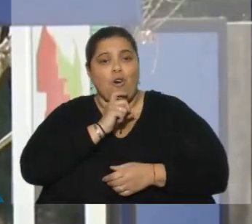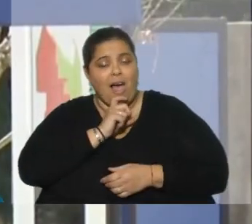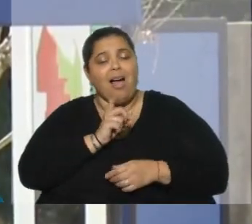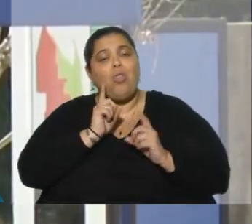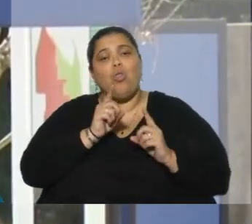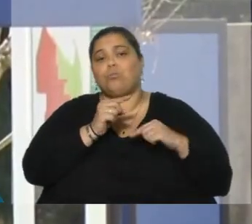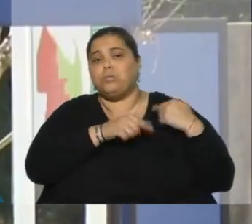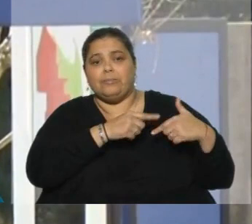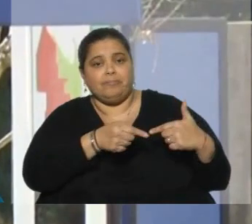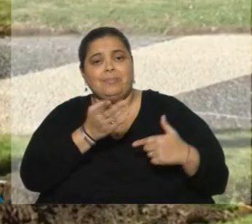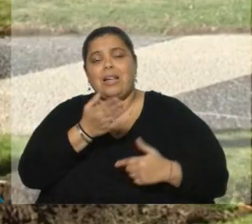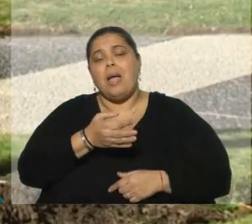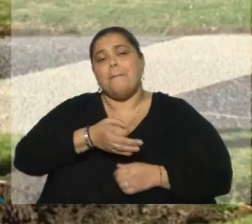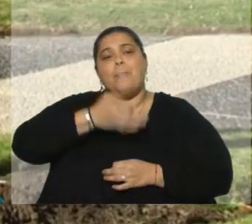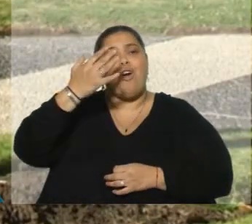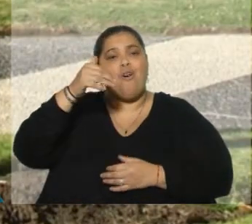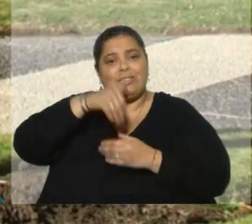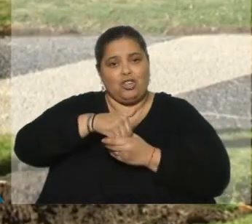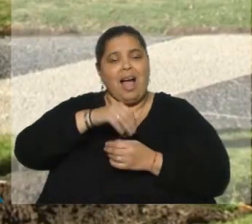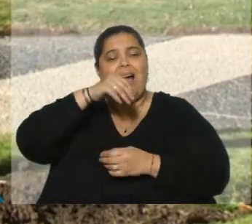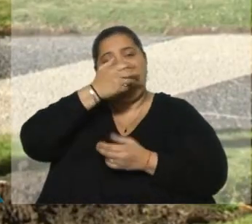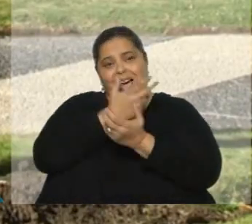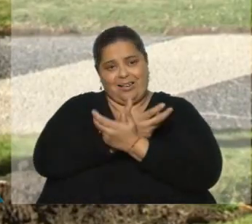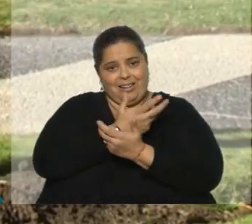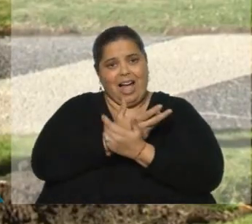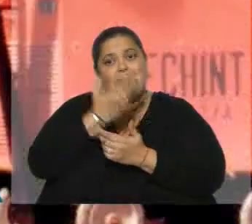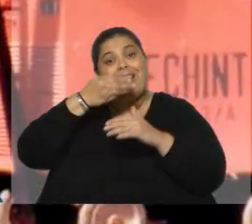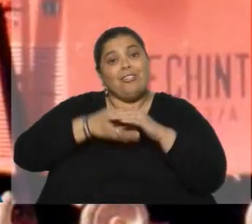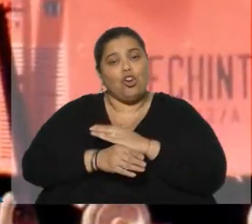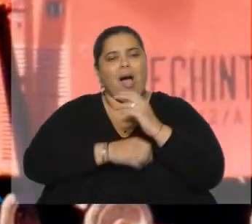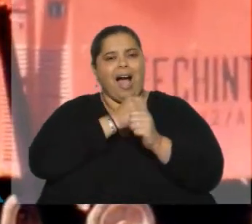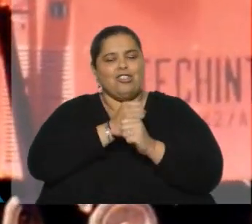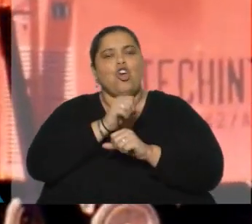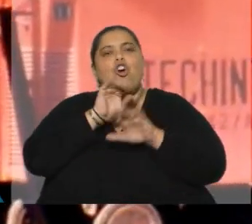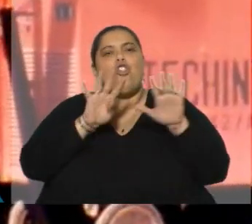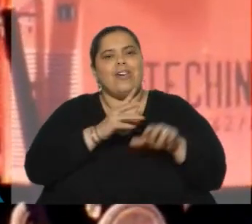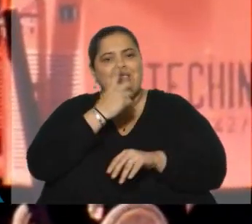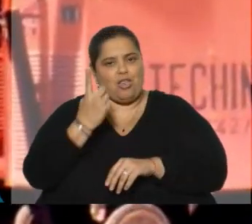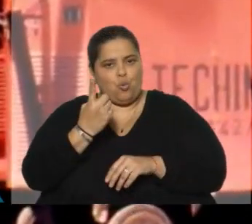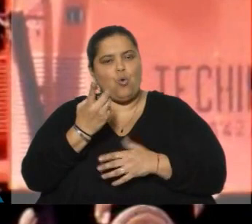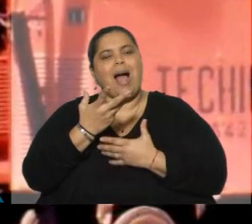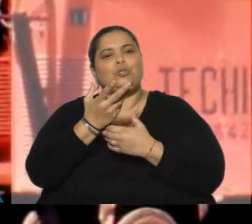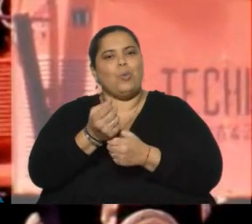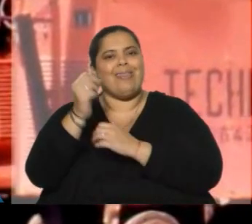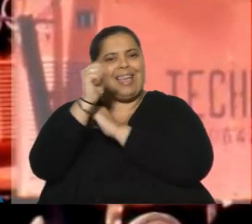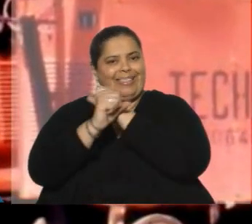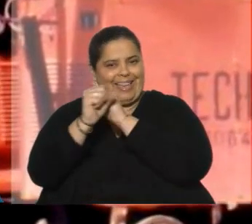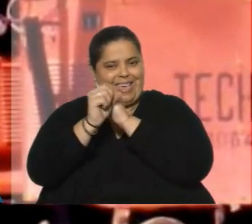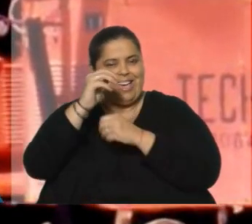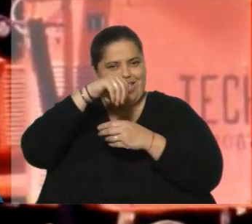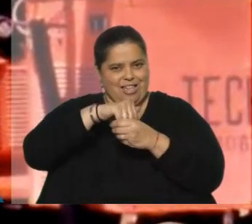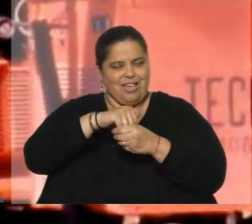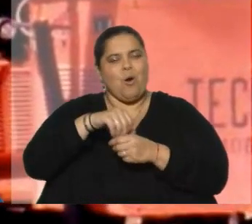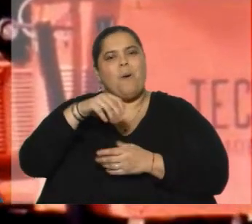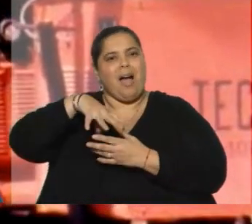toda su trayectoria profesional se desarrolló en ANCAP. Ingresó en 1991 como ayudante de ingeniero en la refinería de La Teja.